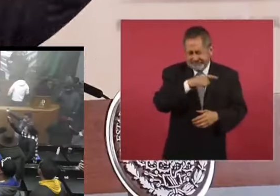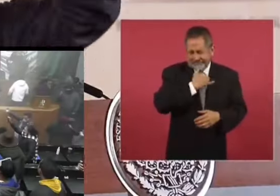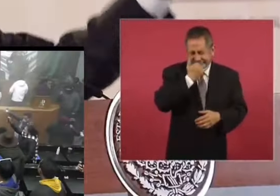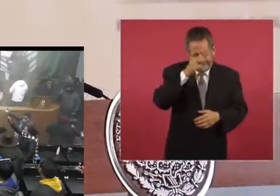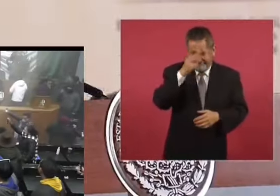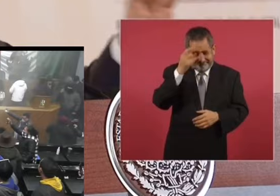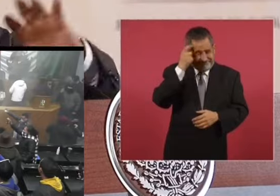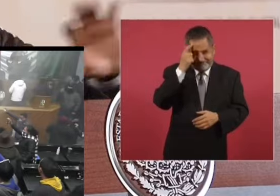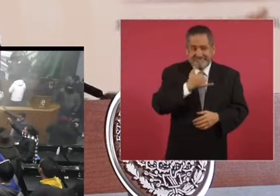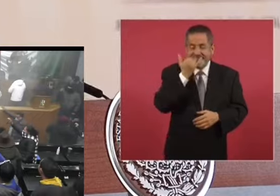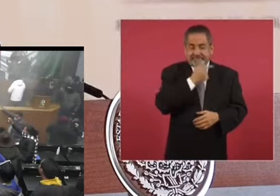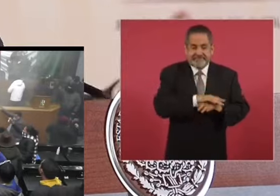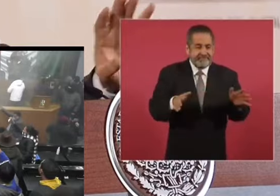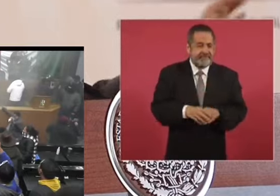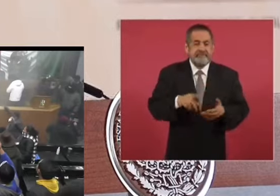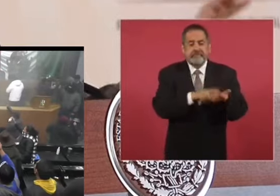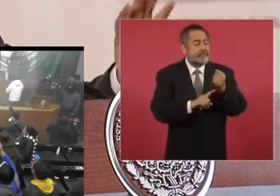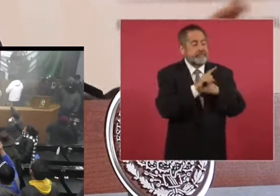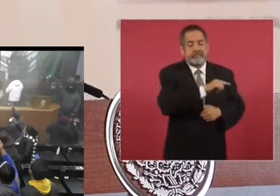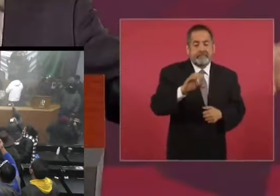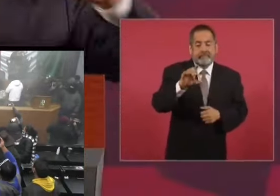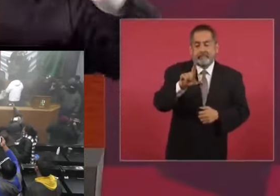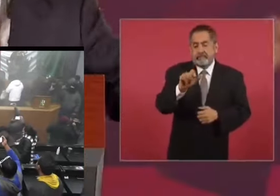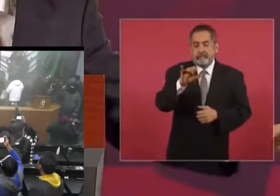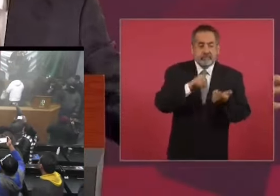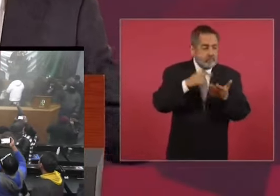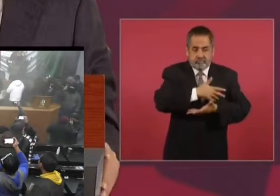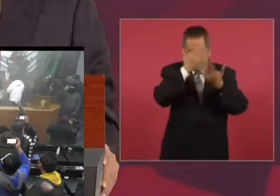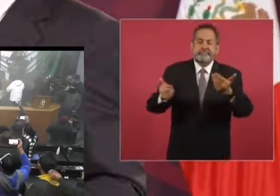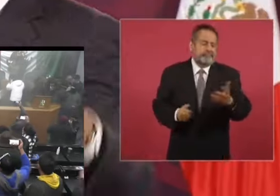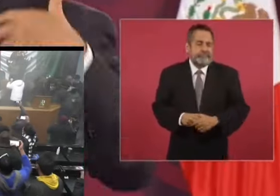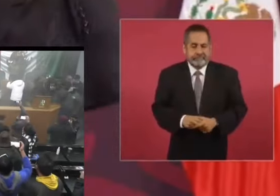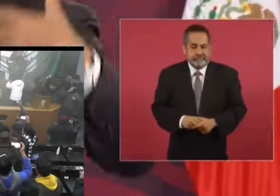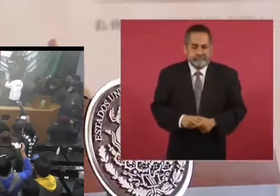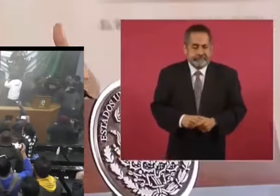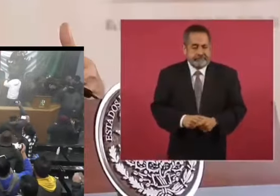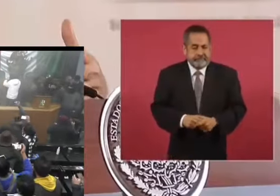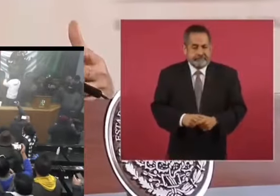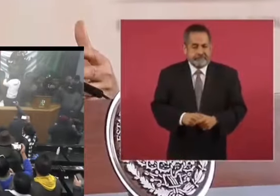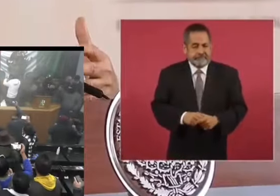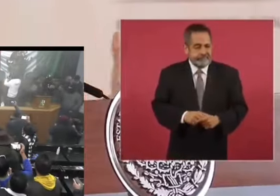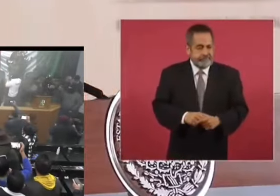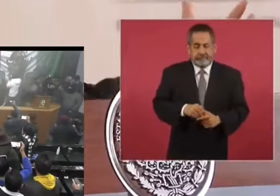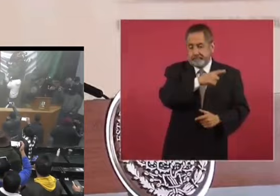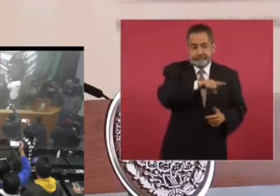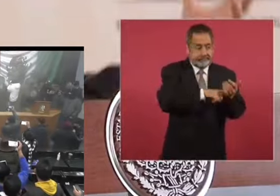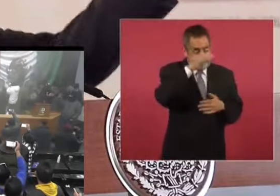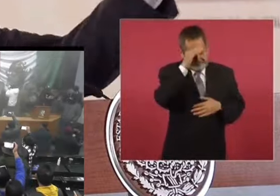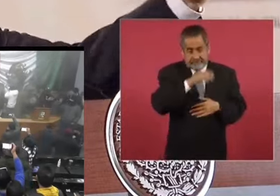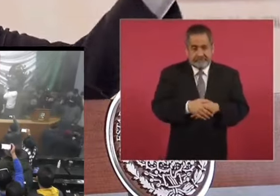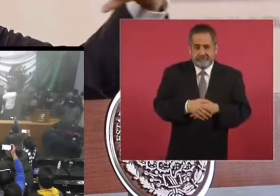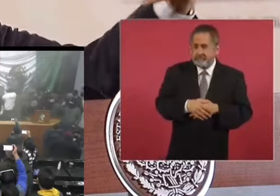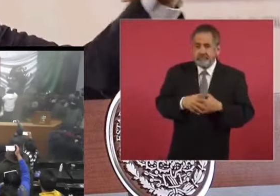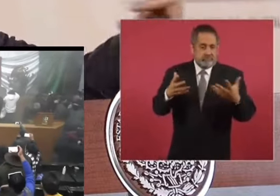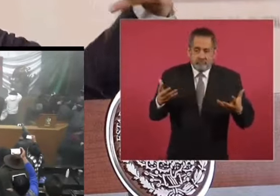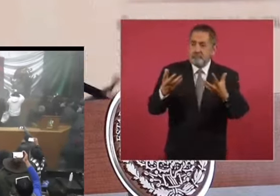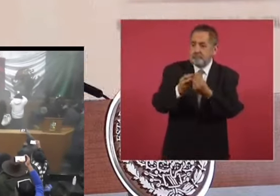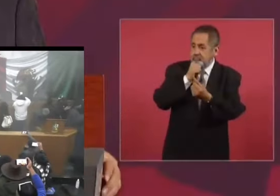equivocados. Es el problema de Claudio X González, que no saben de política. Entonces, si no se suman todos